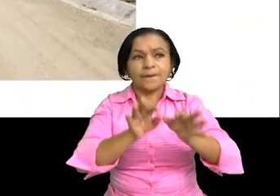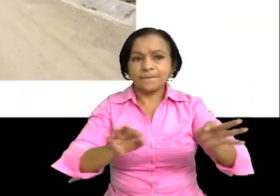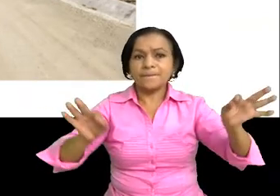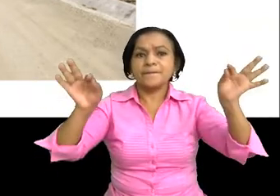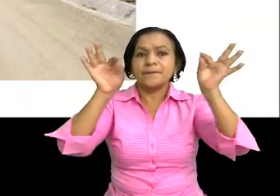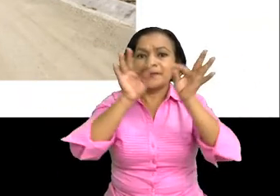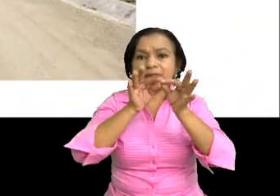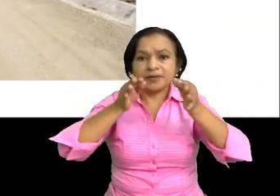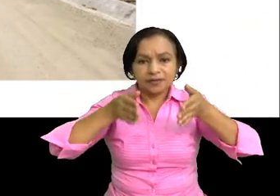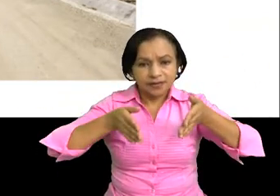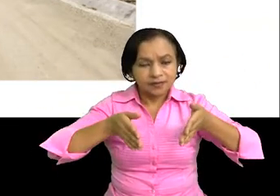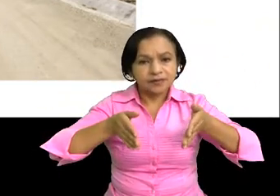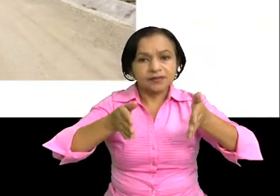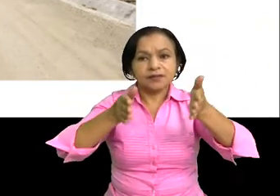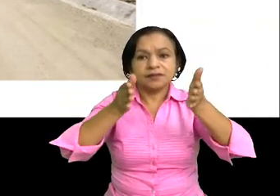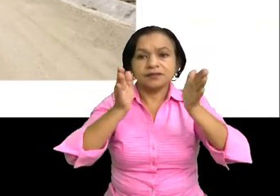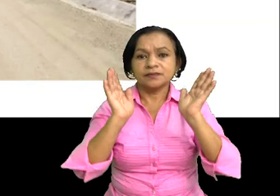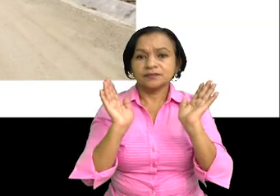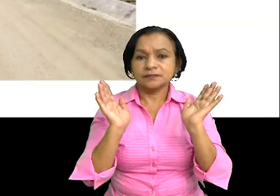importante. Claro.